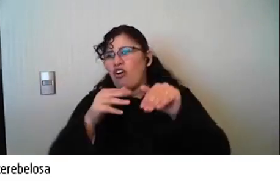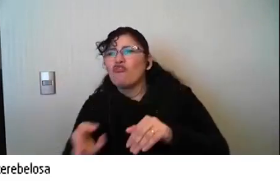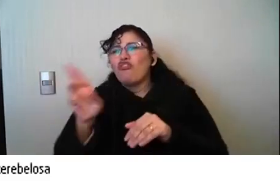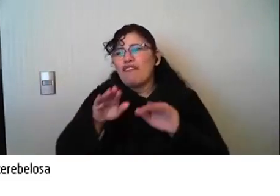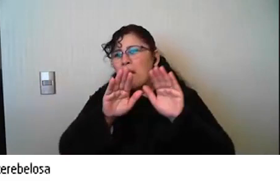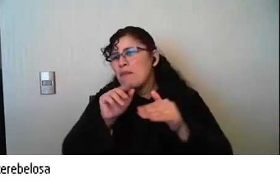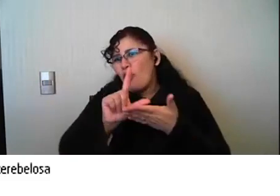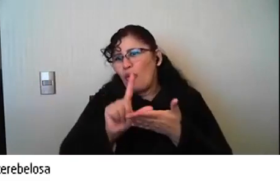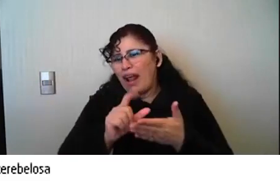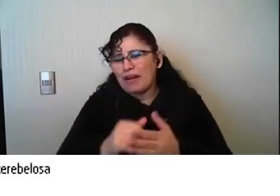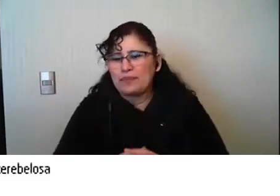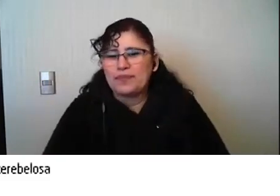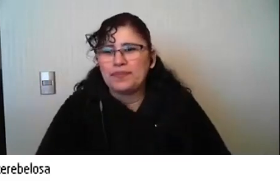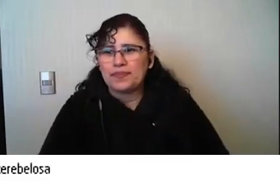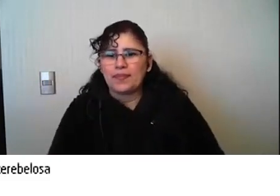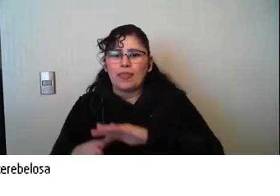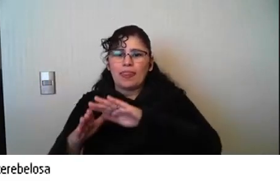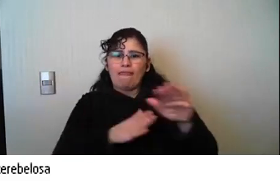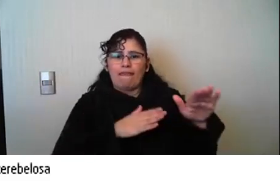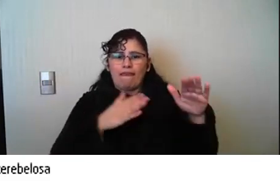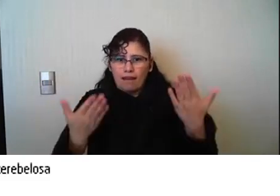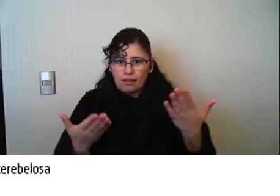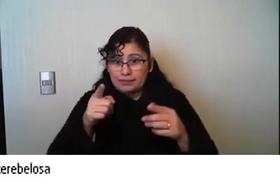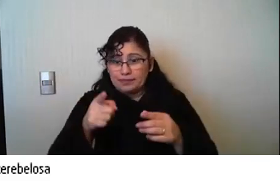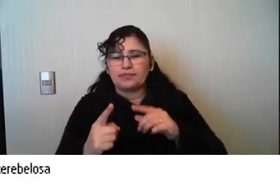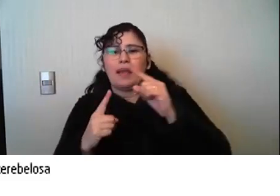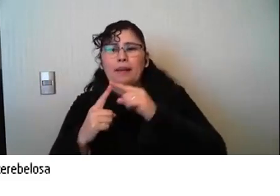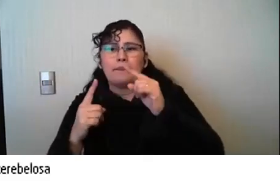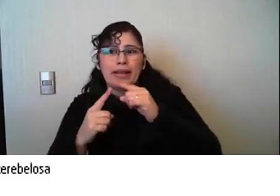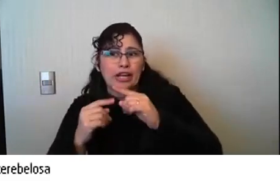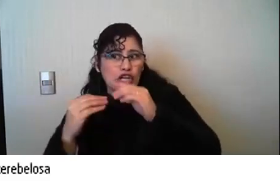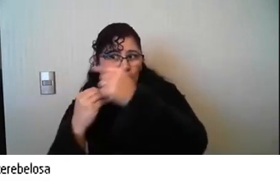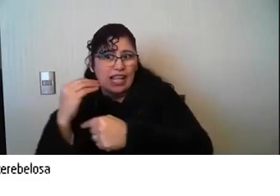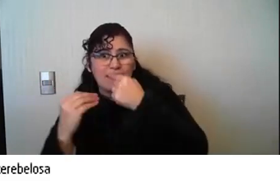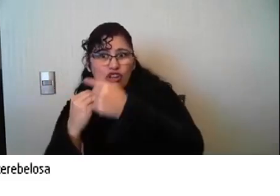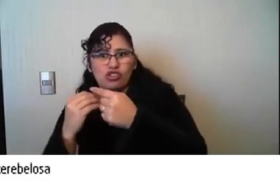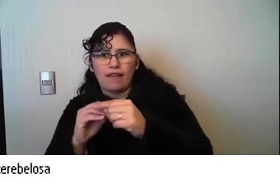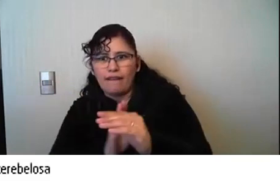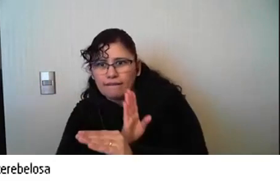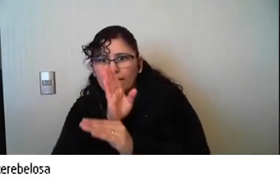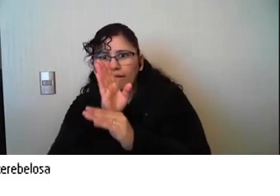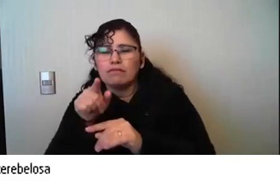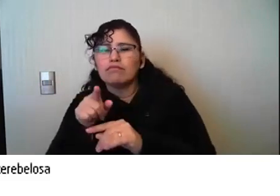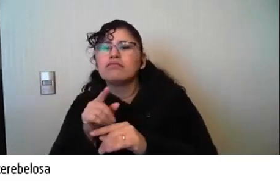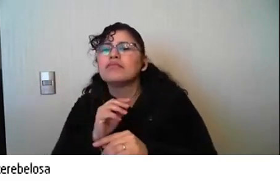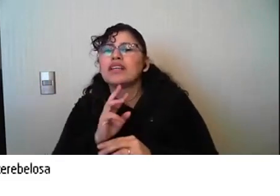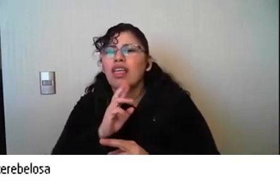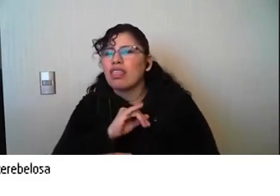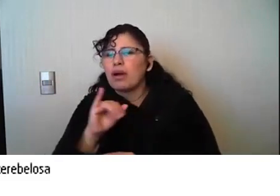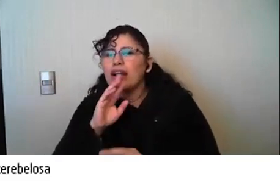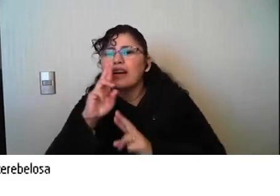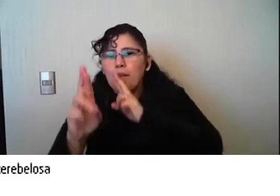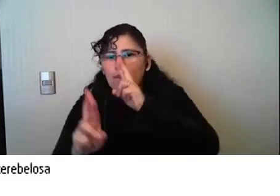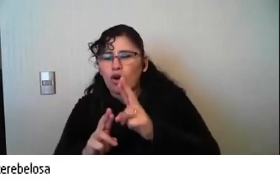en este funcionamiento espinocerebeloso, llega a la corteza paleocerebelosa, quien va a responder nuevamente las células de